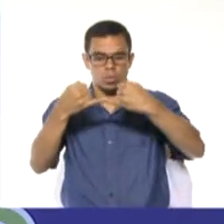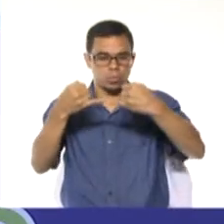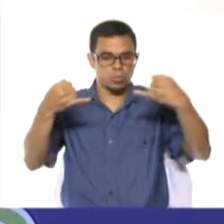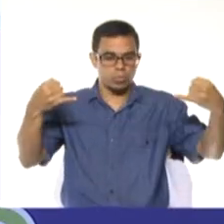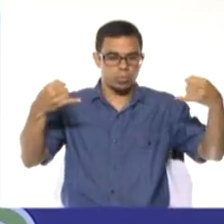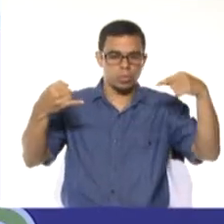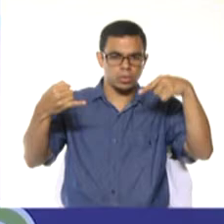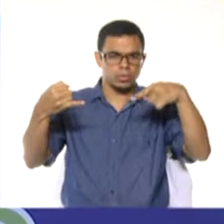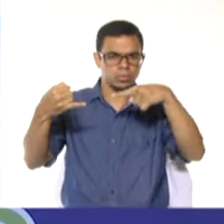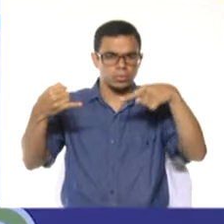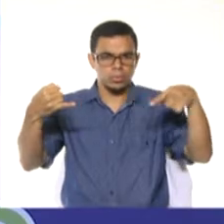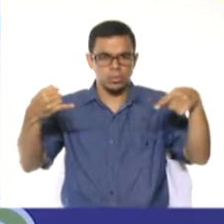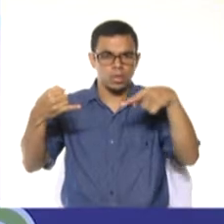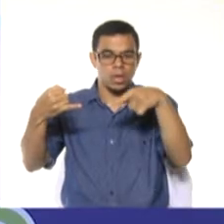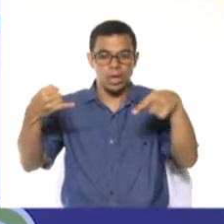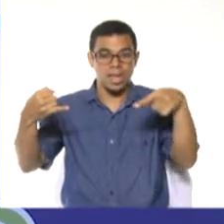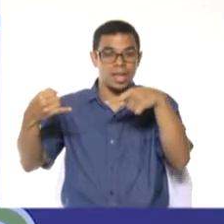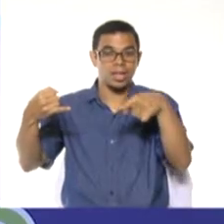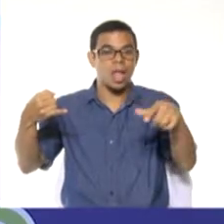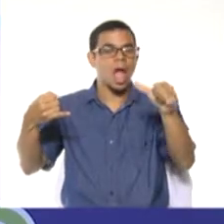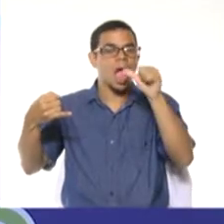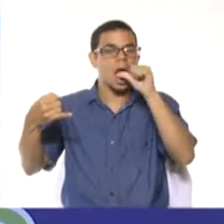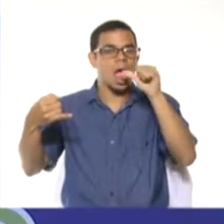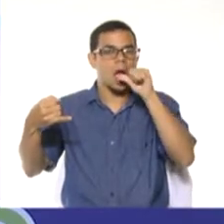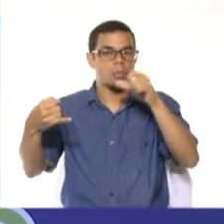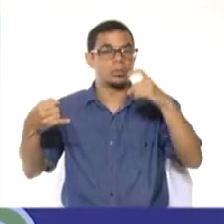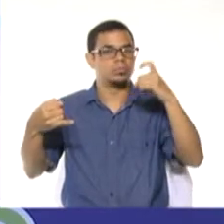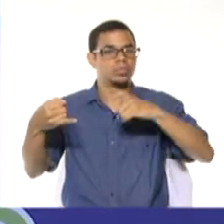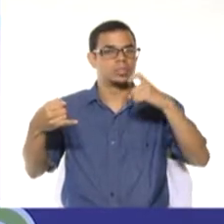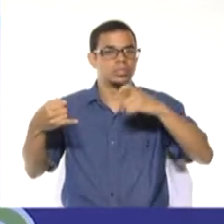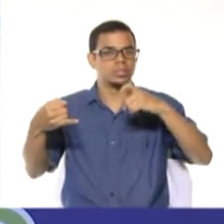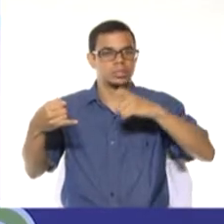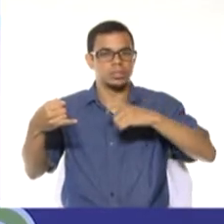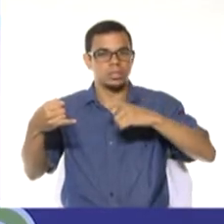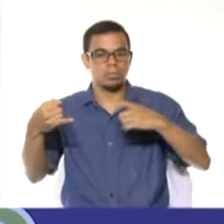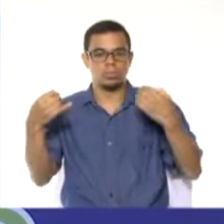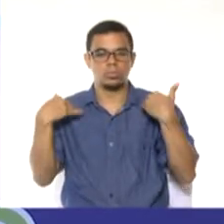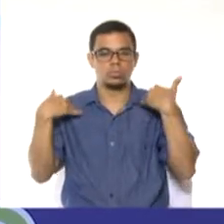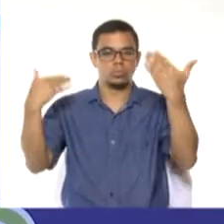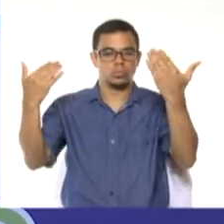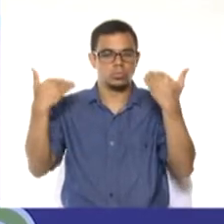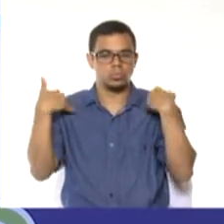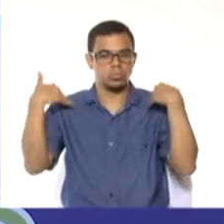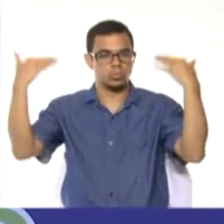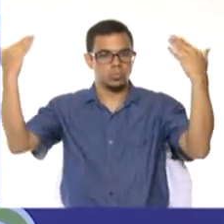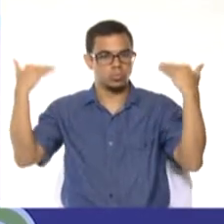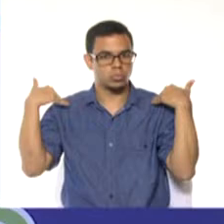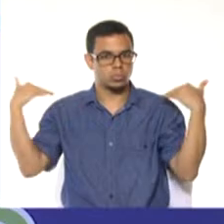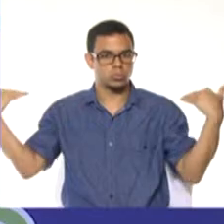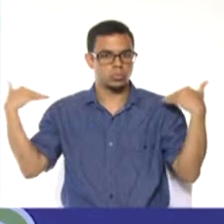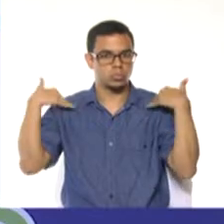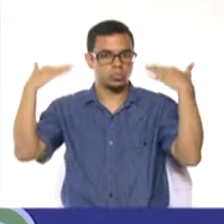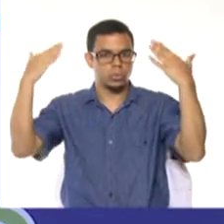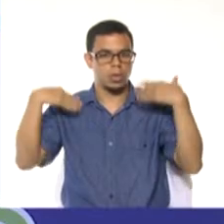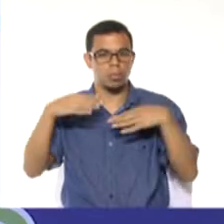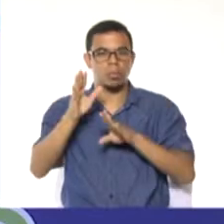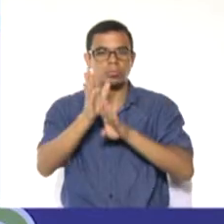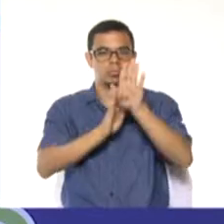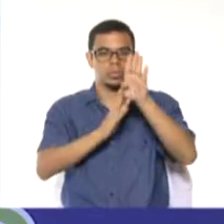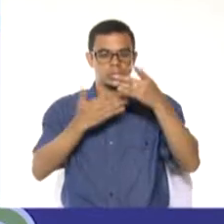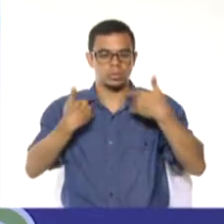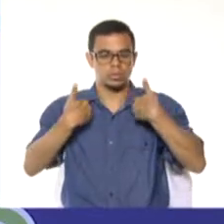ser el de la cantidad de agua que consumimos y los ejercicios que debemos realizar para un desarrollo sano de nuestro